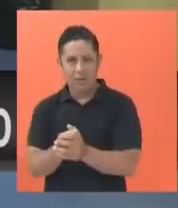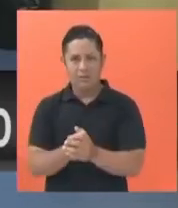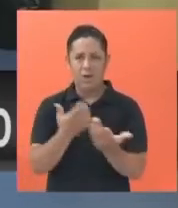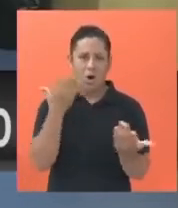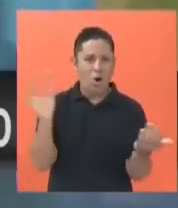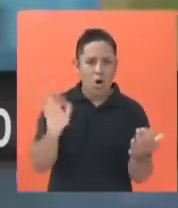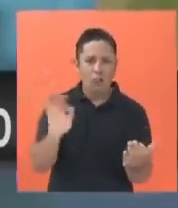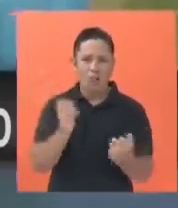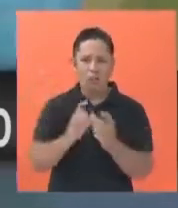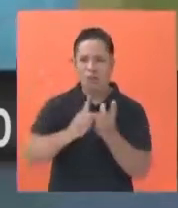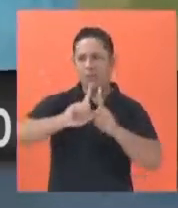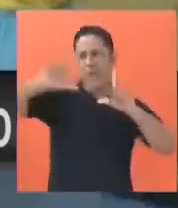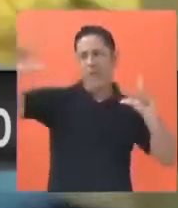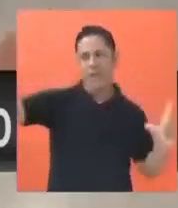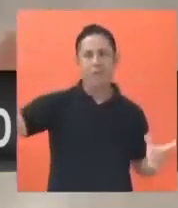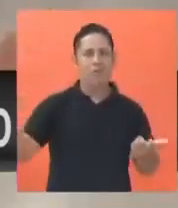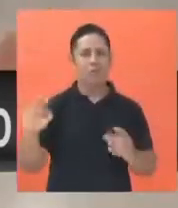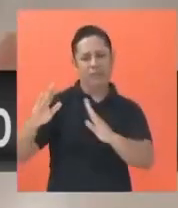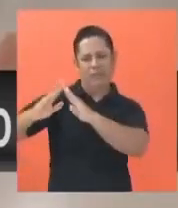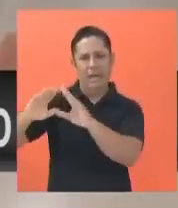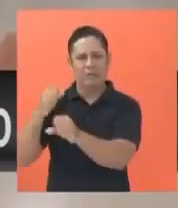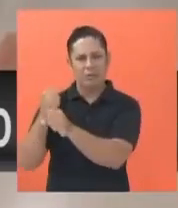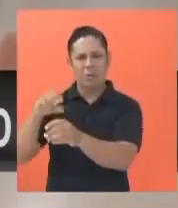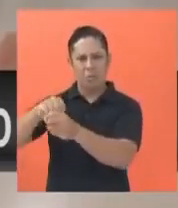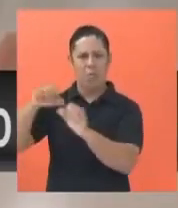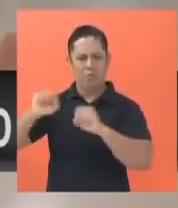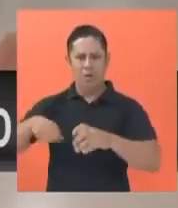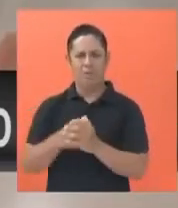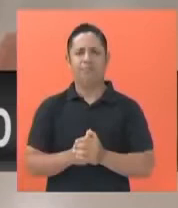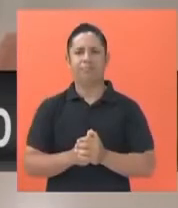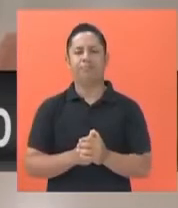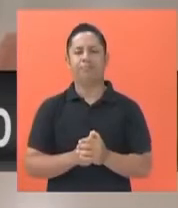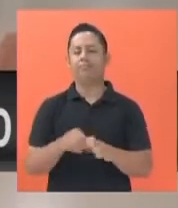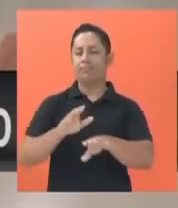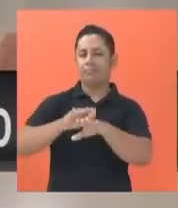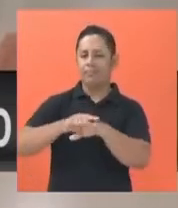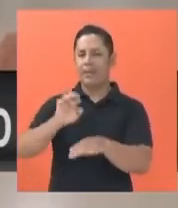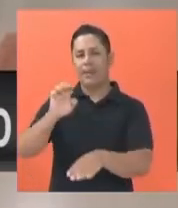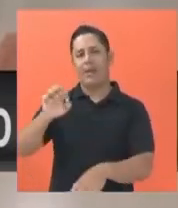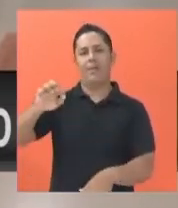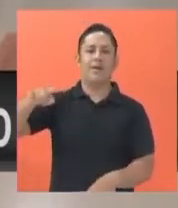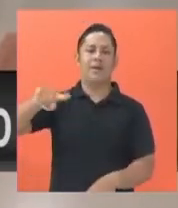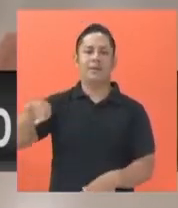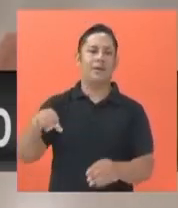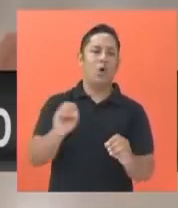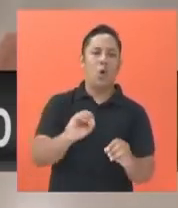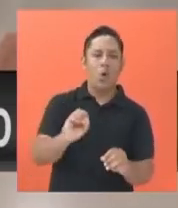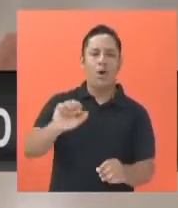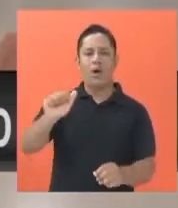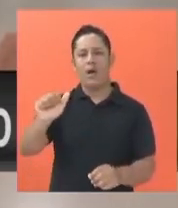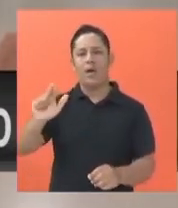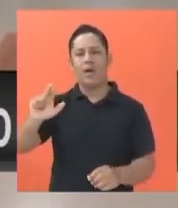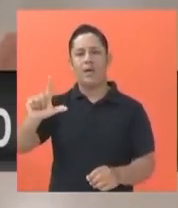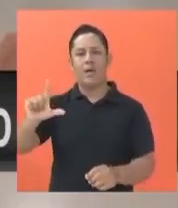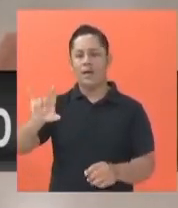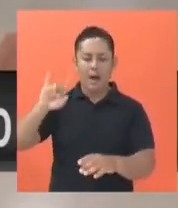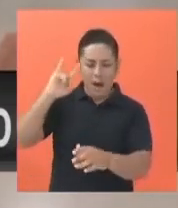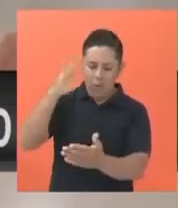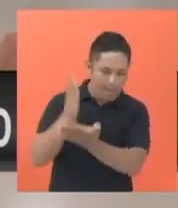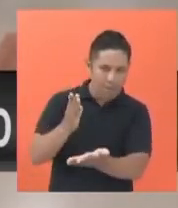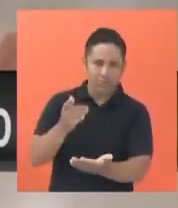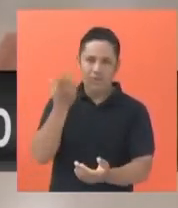el trabajo remoto o trabajo en casa. De igual forma, reportar a la EPS y a la ARL correspondiente los casos sospechosos